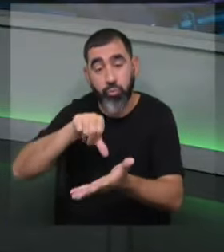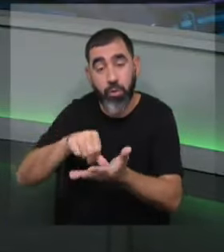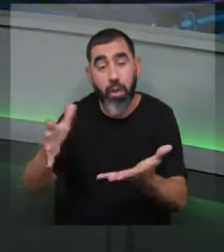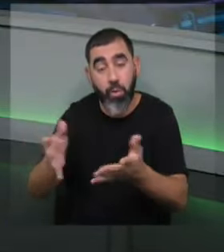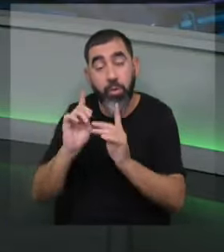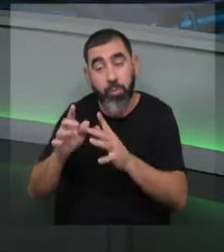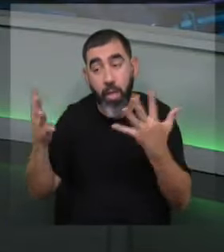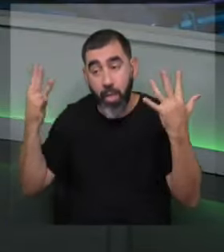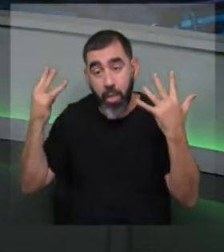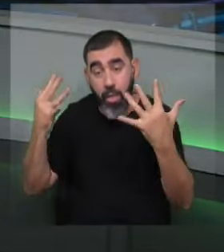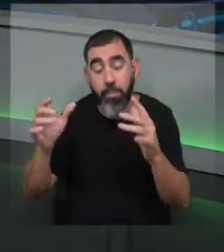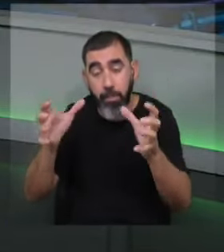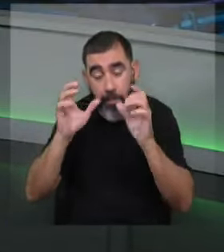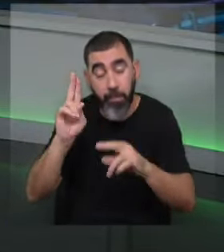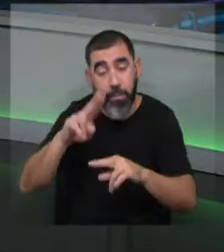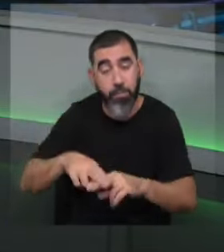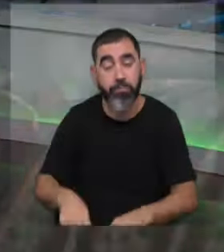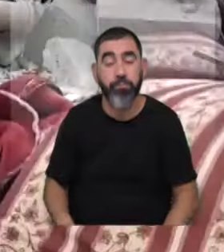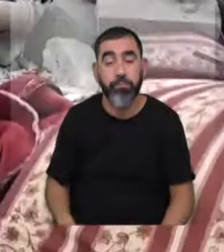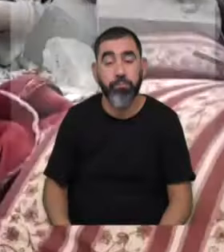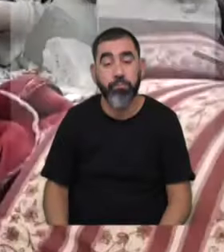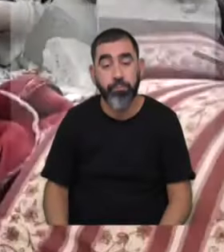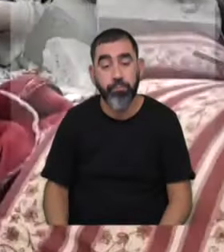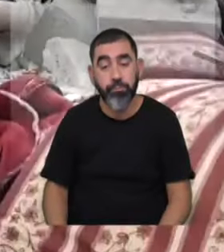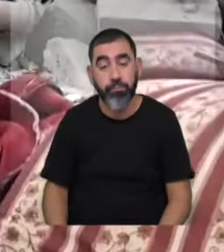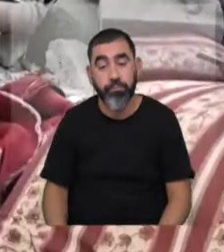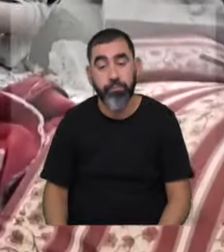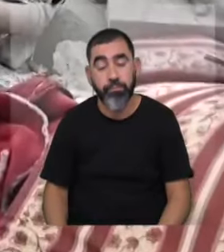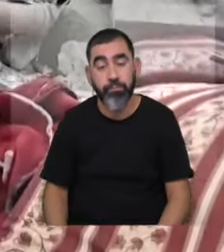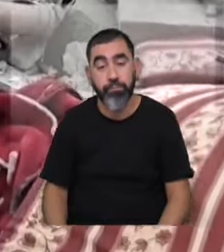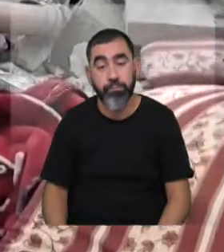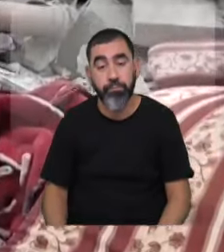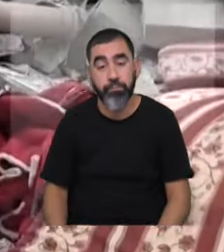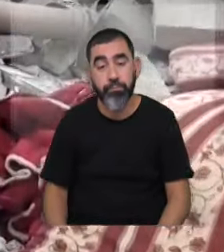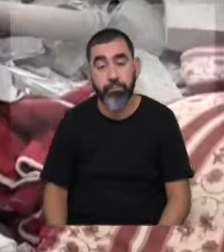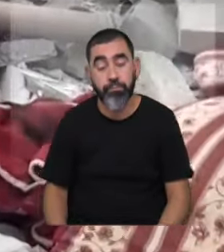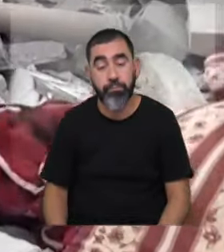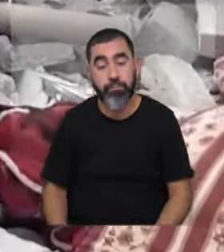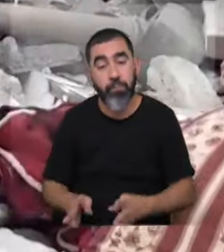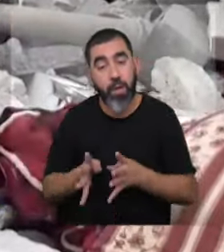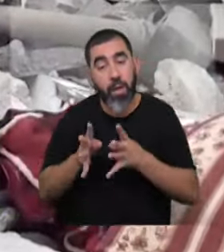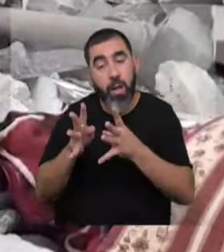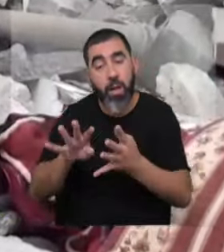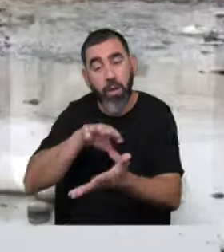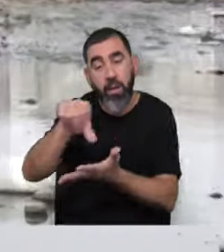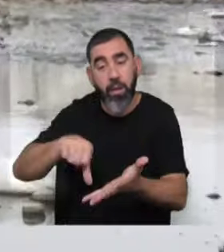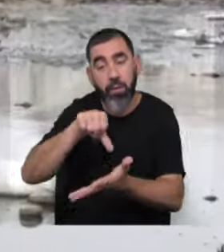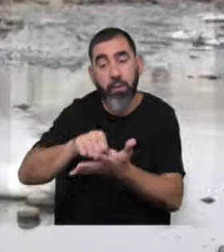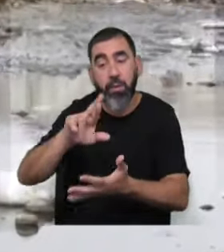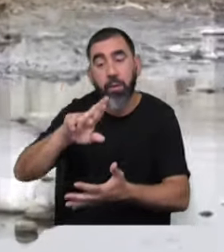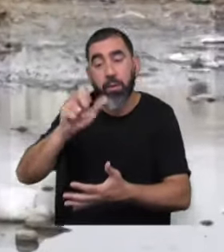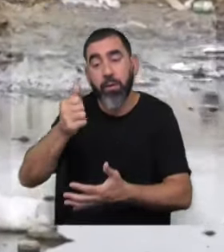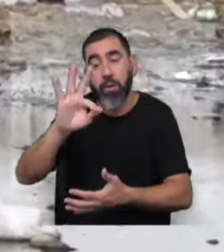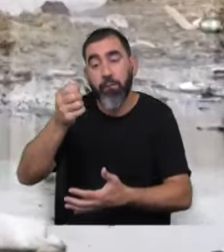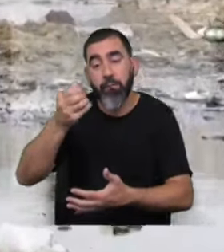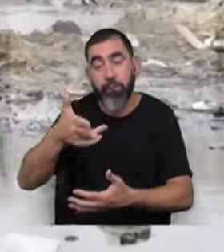están además corriendo riesgo de muerte. Con el ataque sobre la ciudad de Rafah, Israel